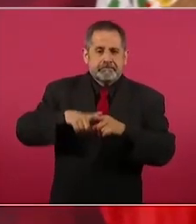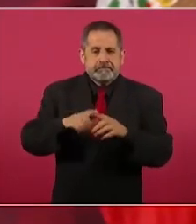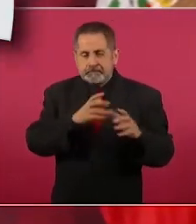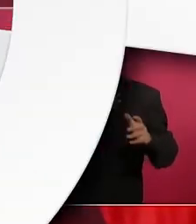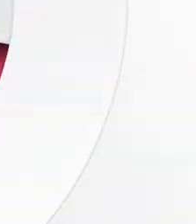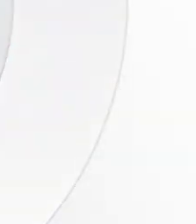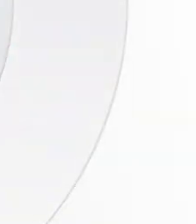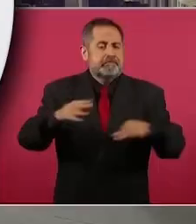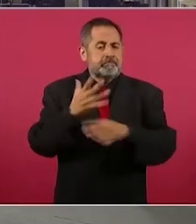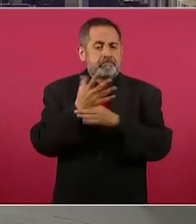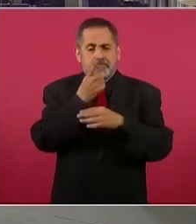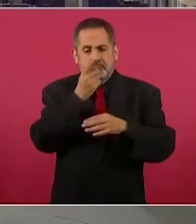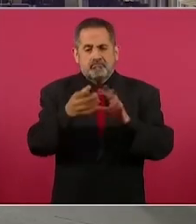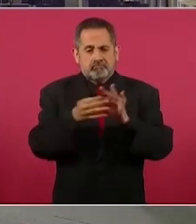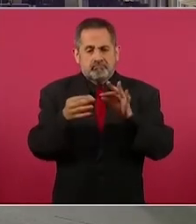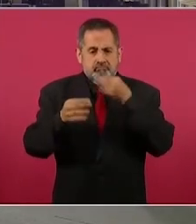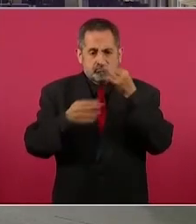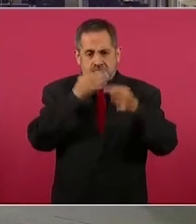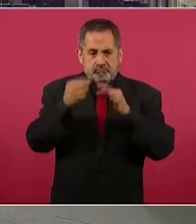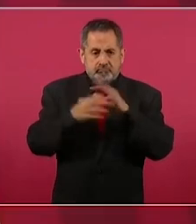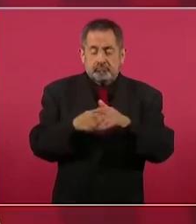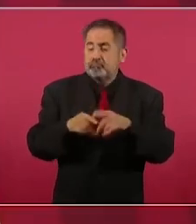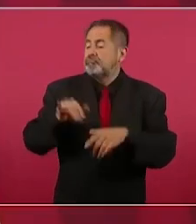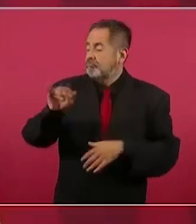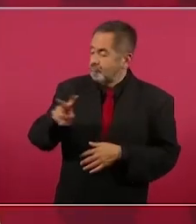conservadores. Sí, fue un error